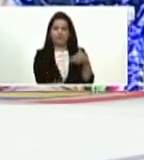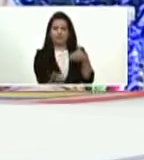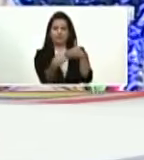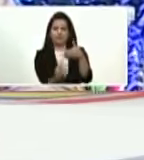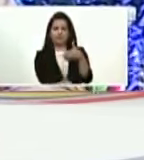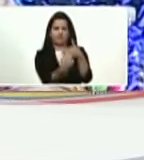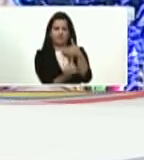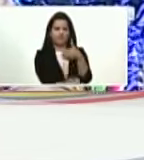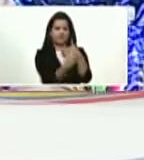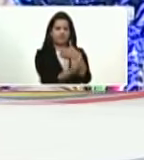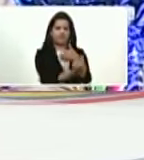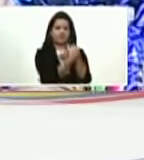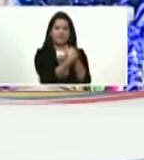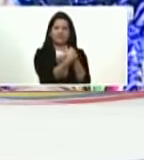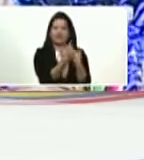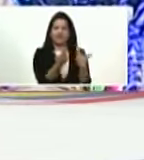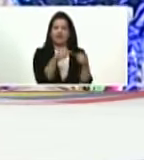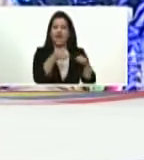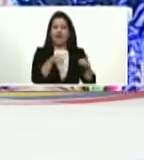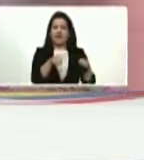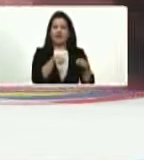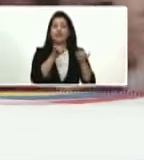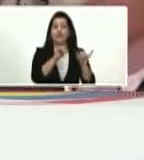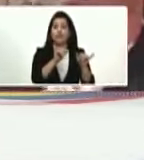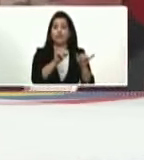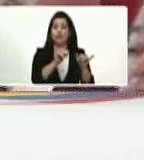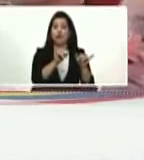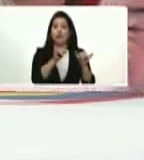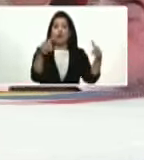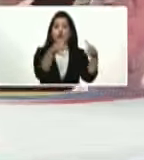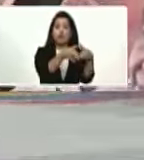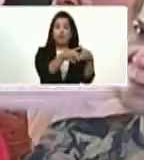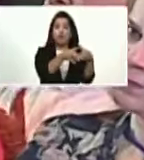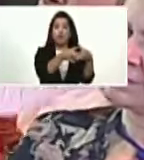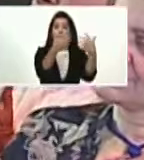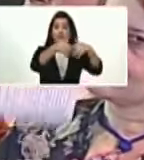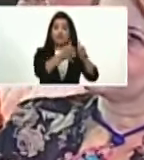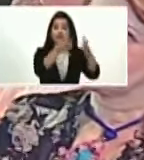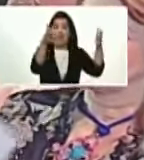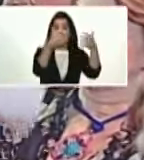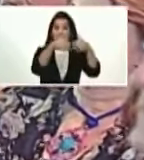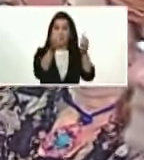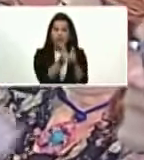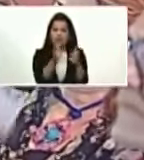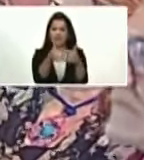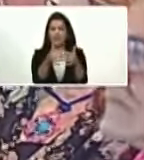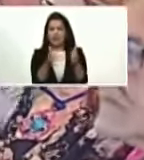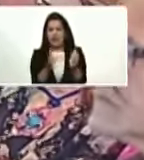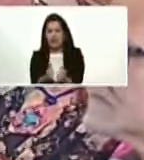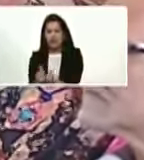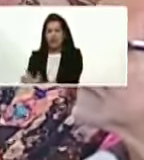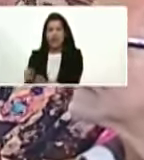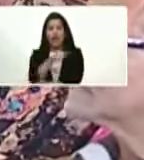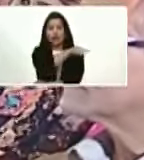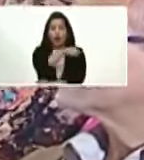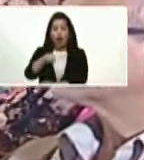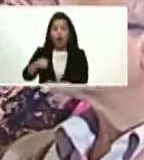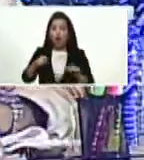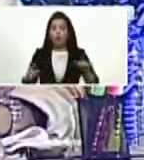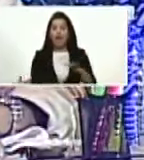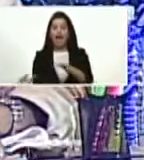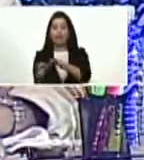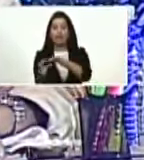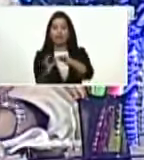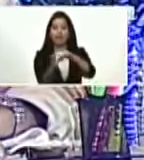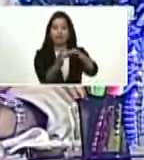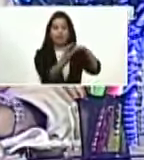escalas y capacidades económicas que están en manos de la clase obrera, del Estado